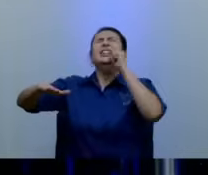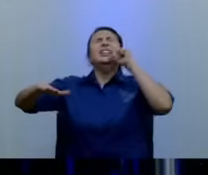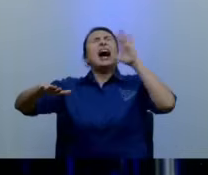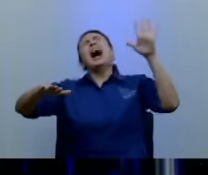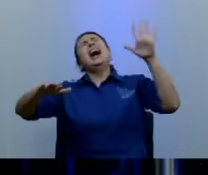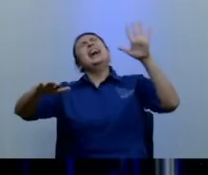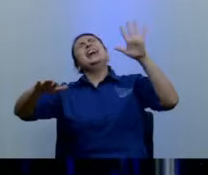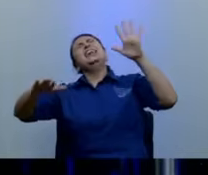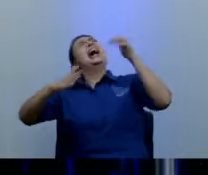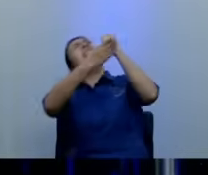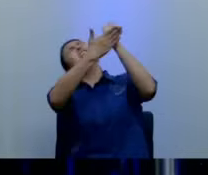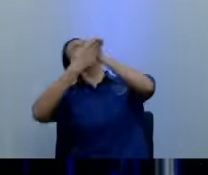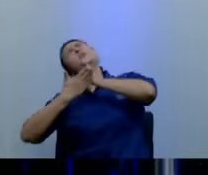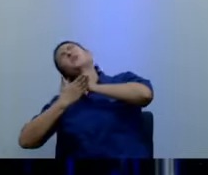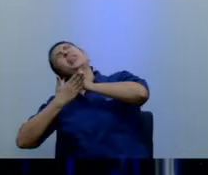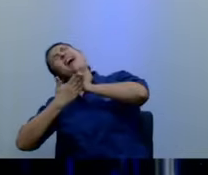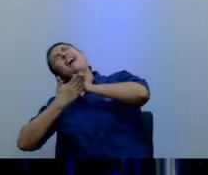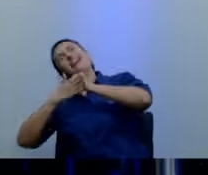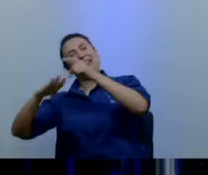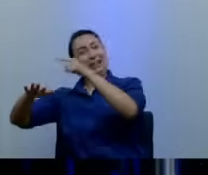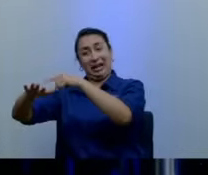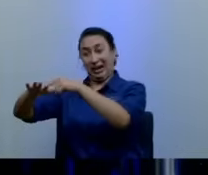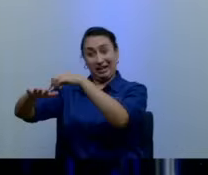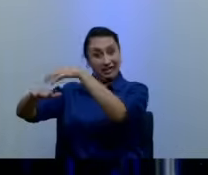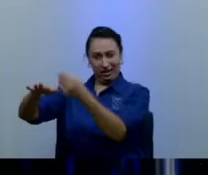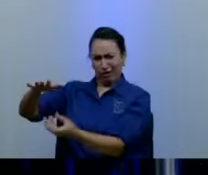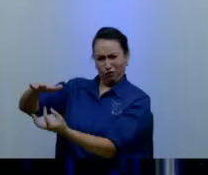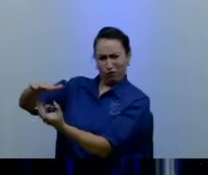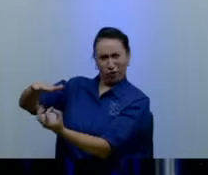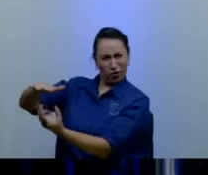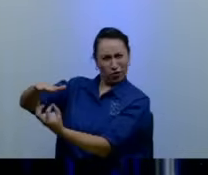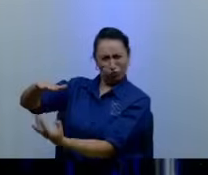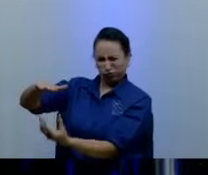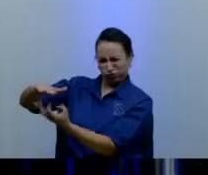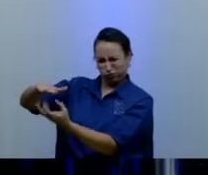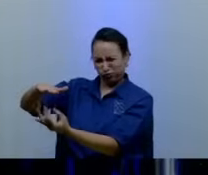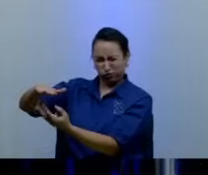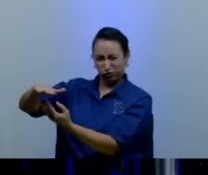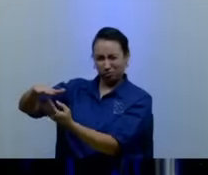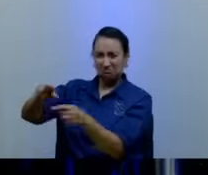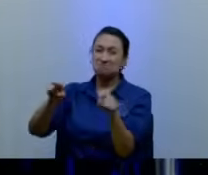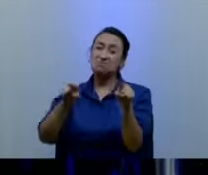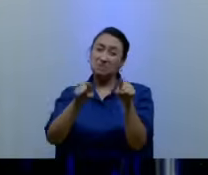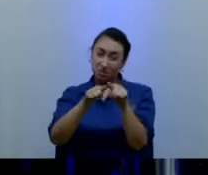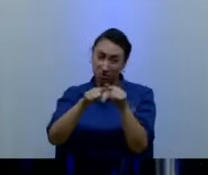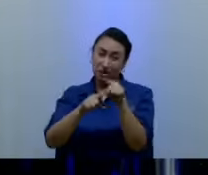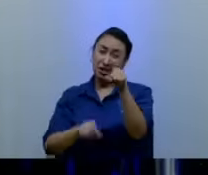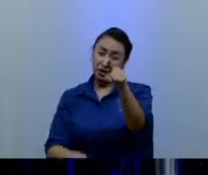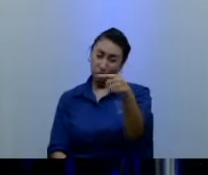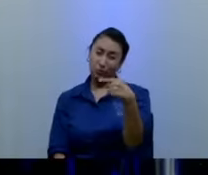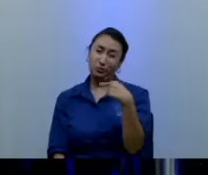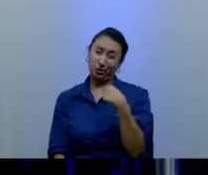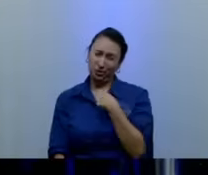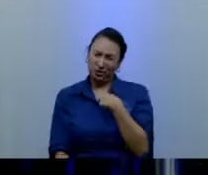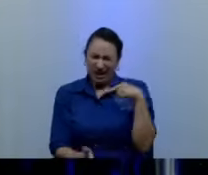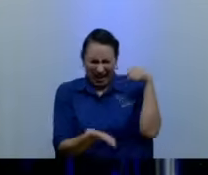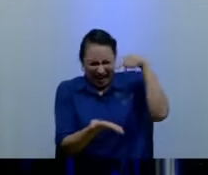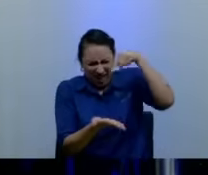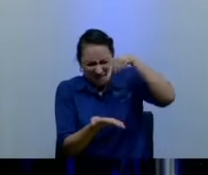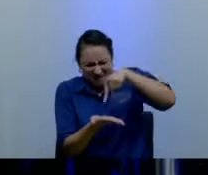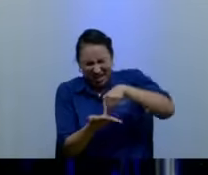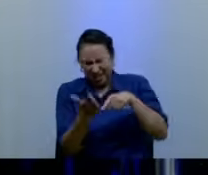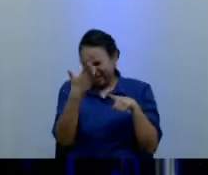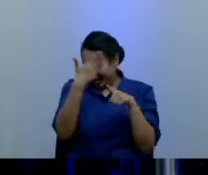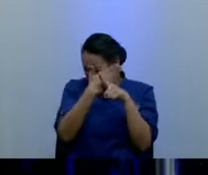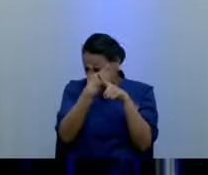auxilio, diría, como usted, cuando está en medio de la prueba, del fuego de la prueba,